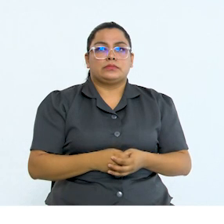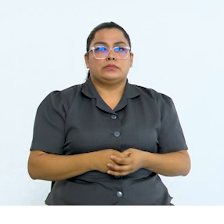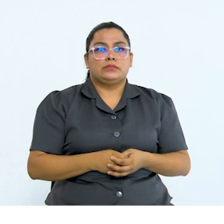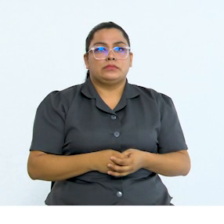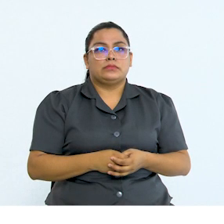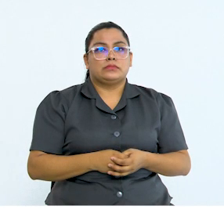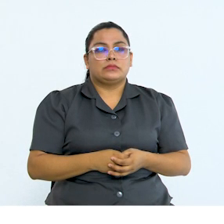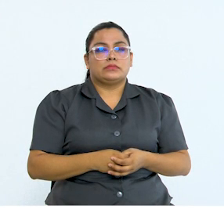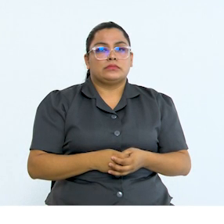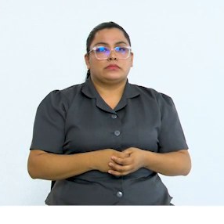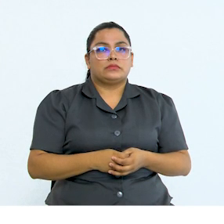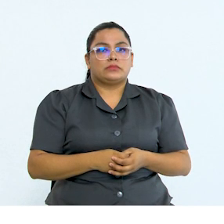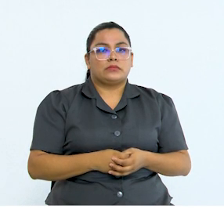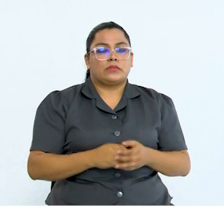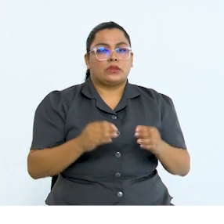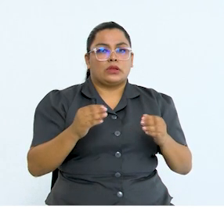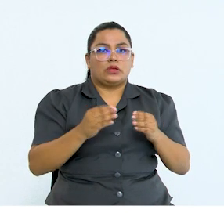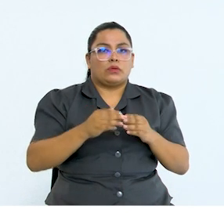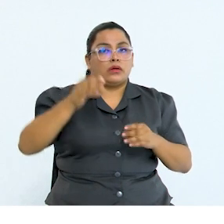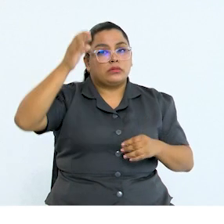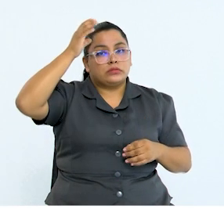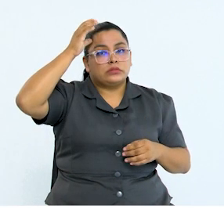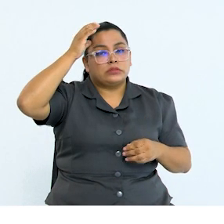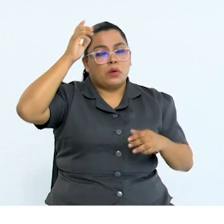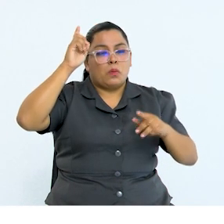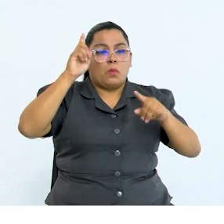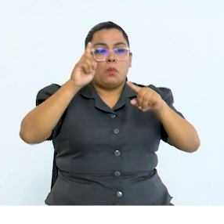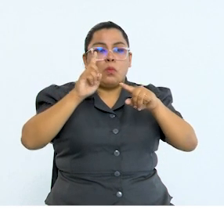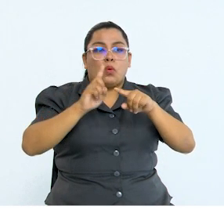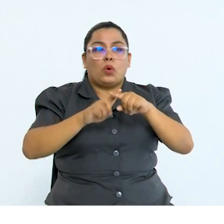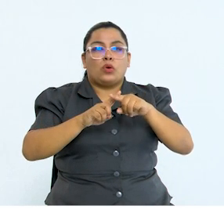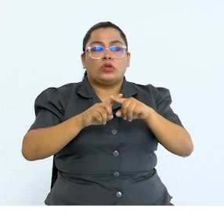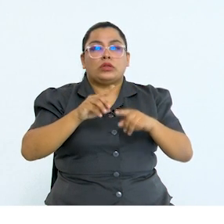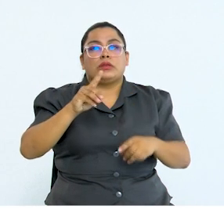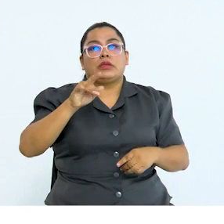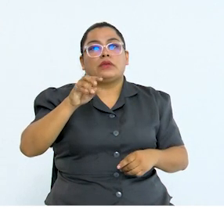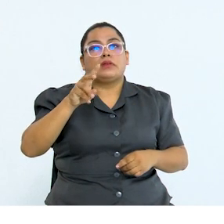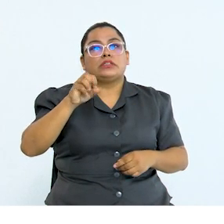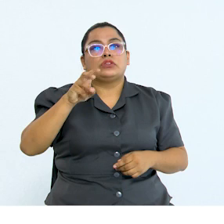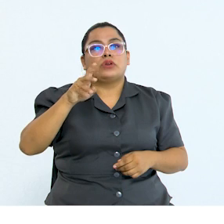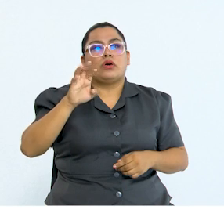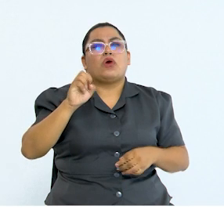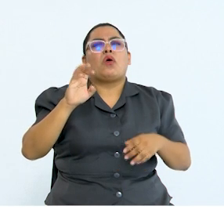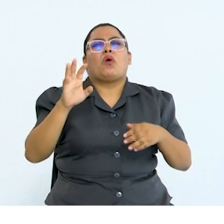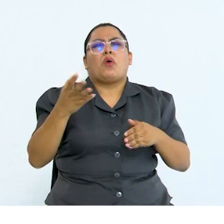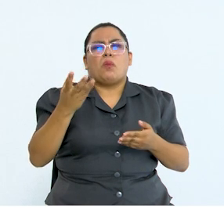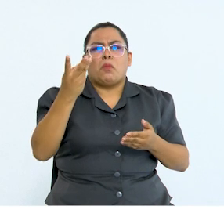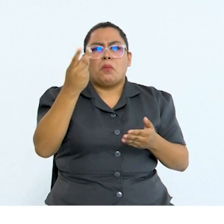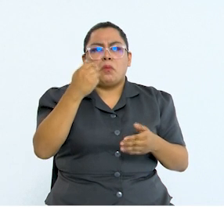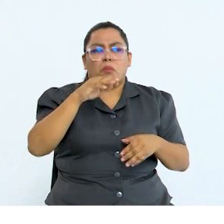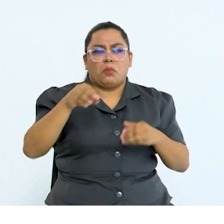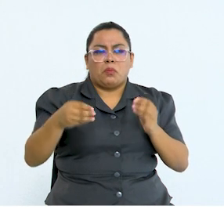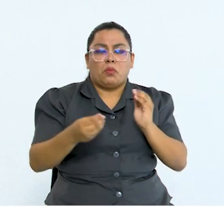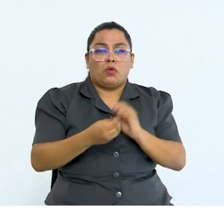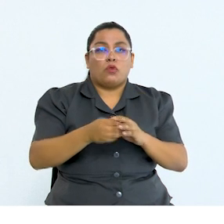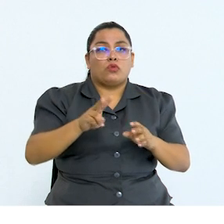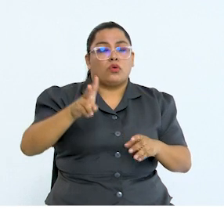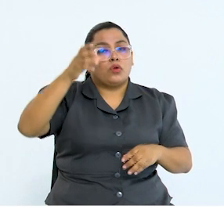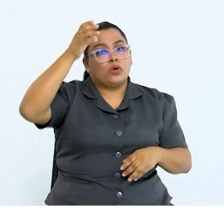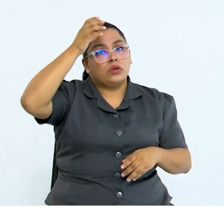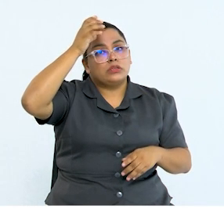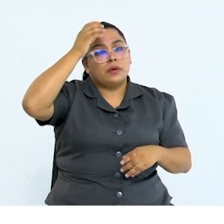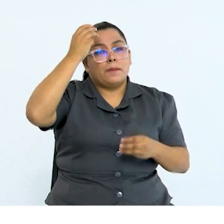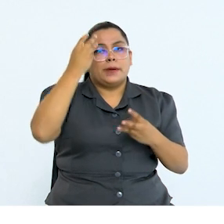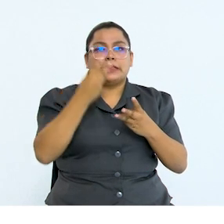También el concepto de múltiplos y divisores y cómo se calculan. Y se introducen dos conceptos fundamentales en matemática, el